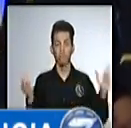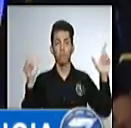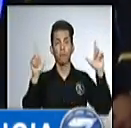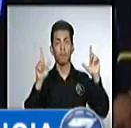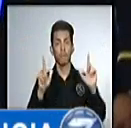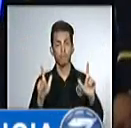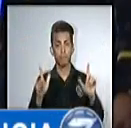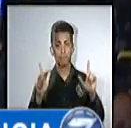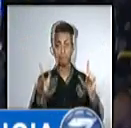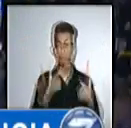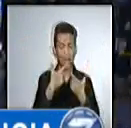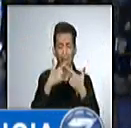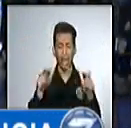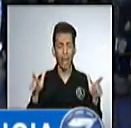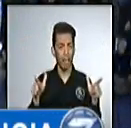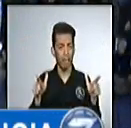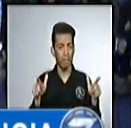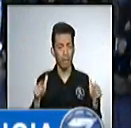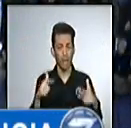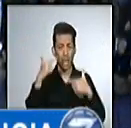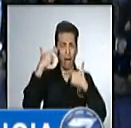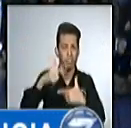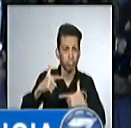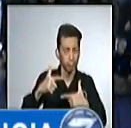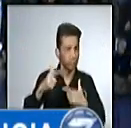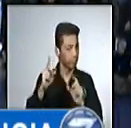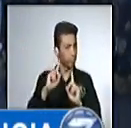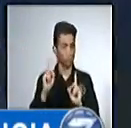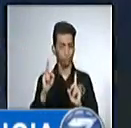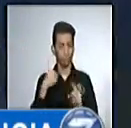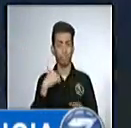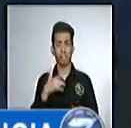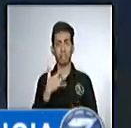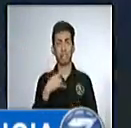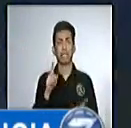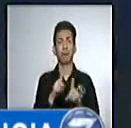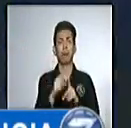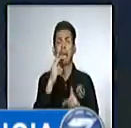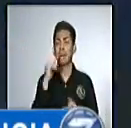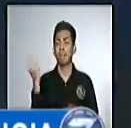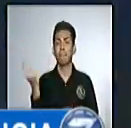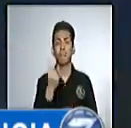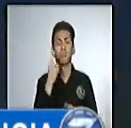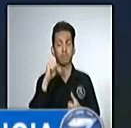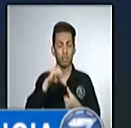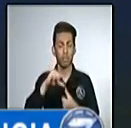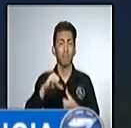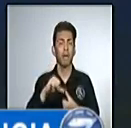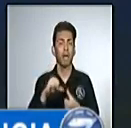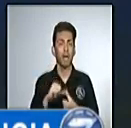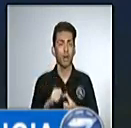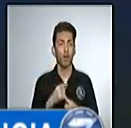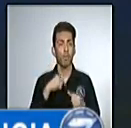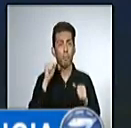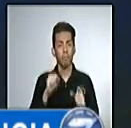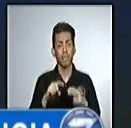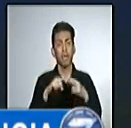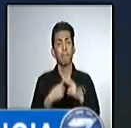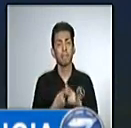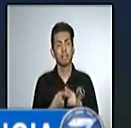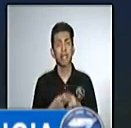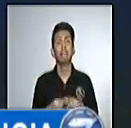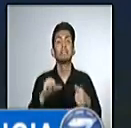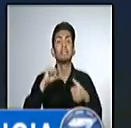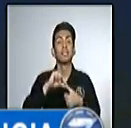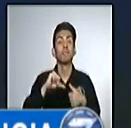que el sentirnos centroamericanos y actuar como centroamericanos. Tenemos que iniciar la construcción no solo de esa